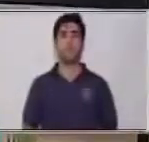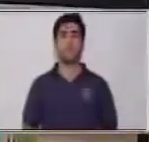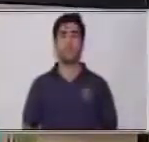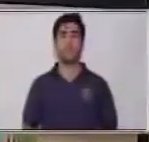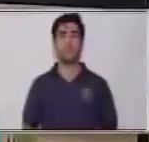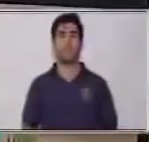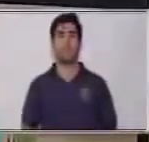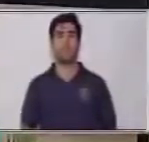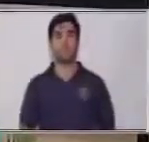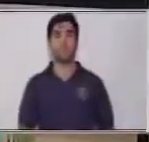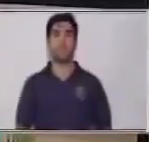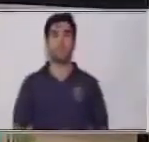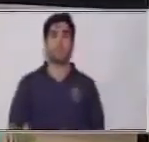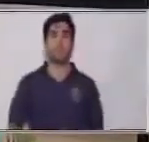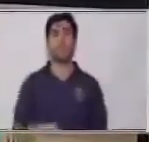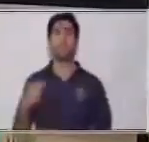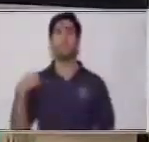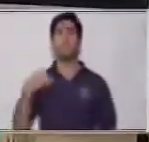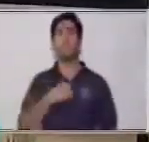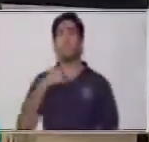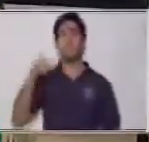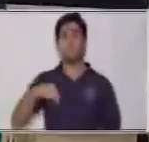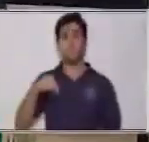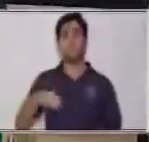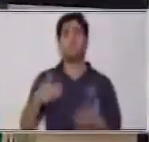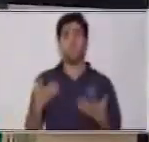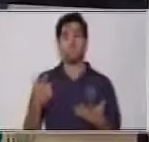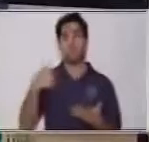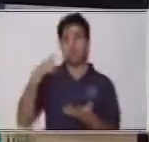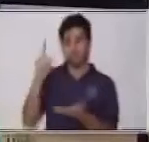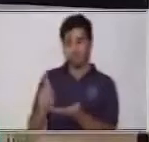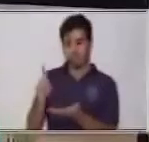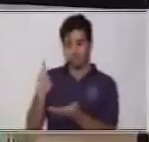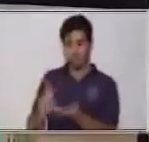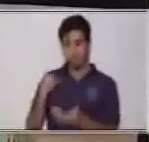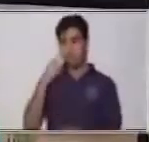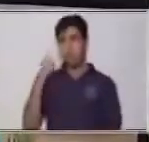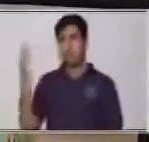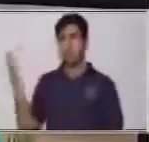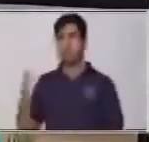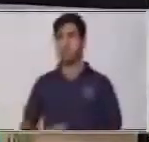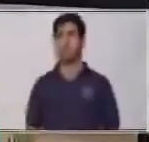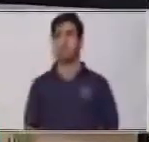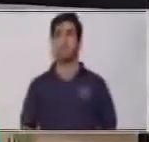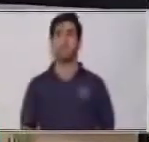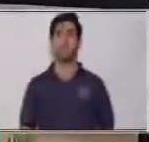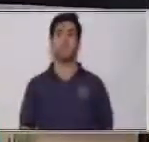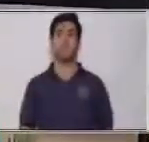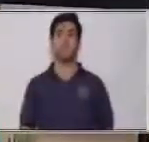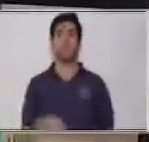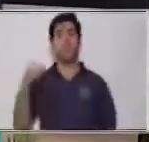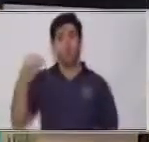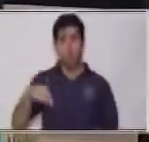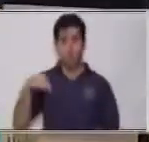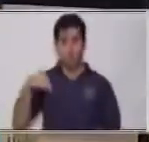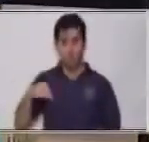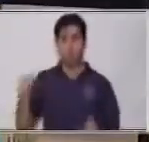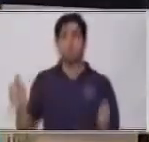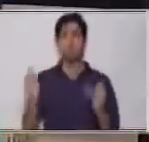En esta oportunidad nosotros lo haremos con gel antibacterial. En la interpretación nos